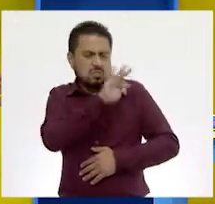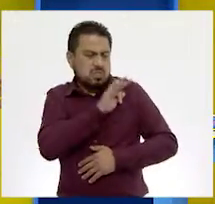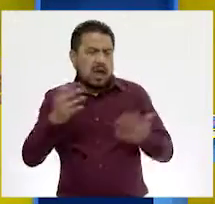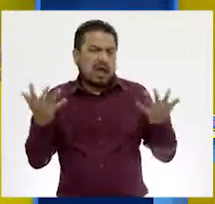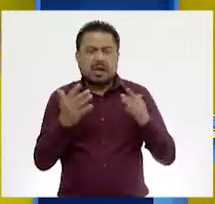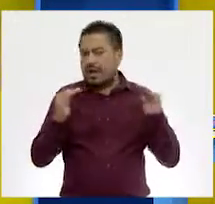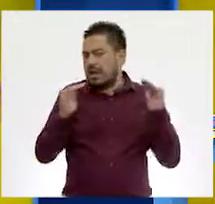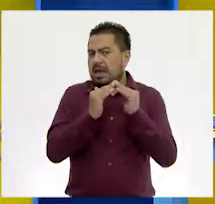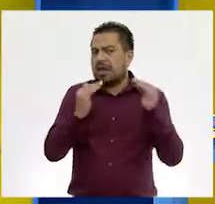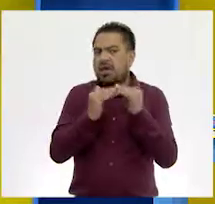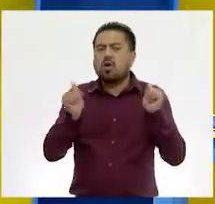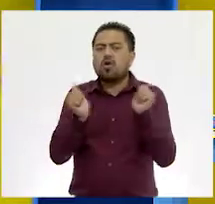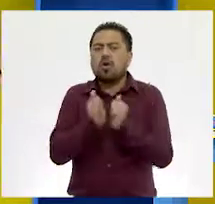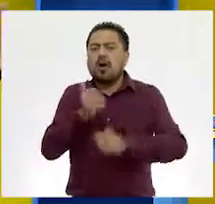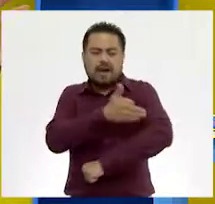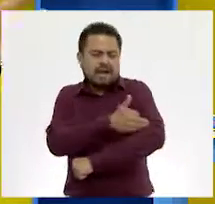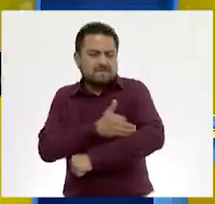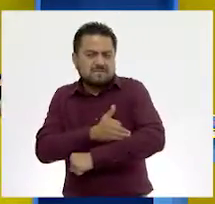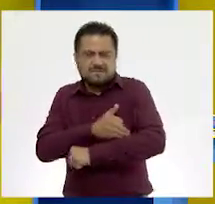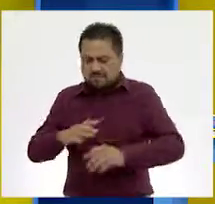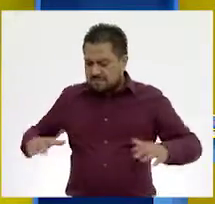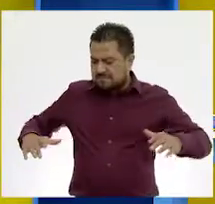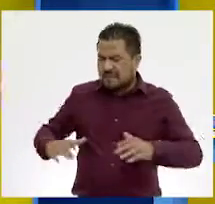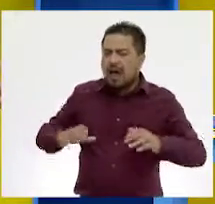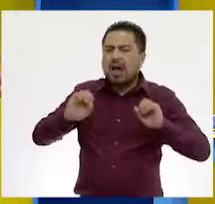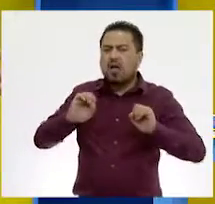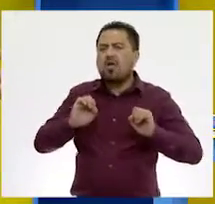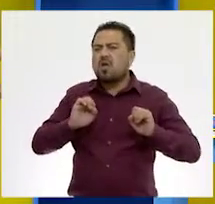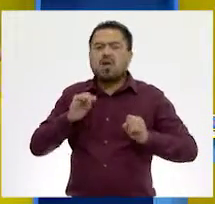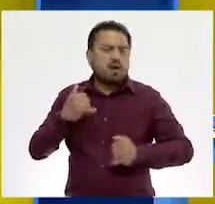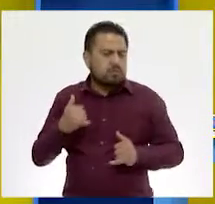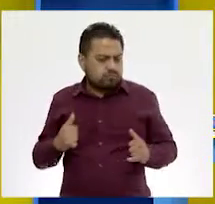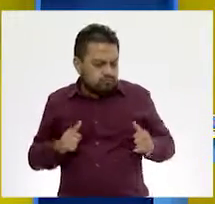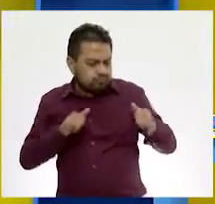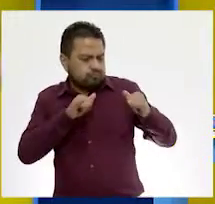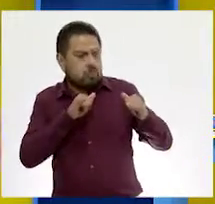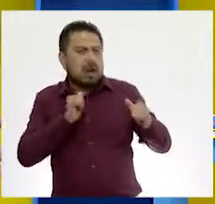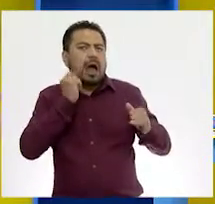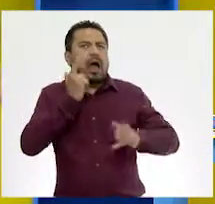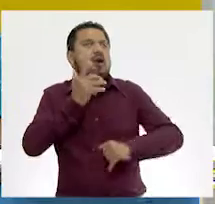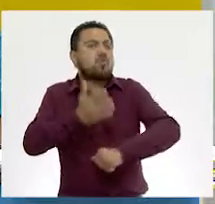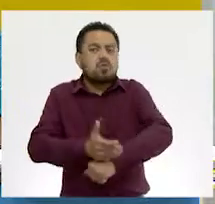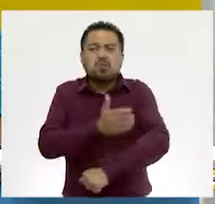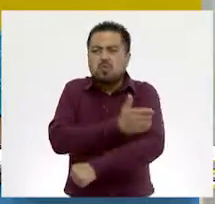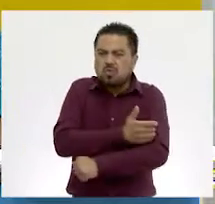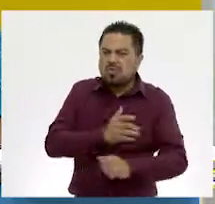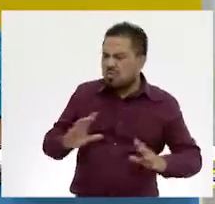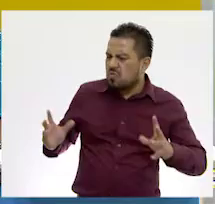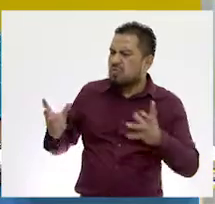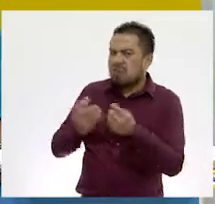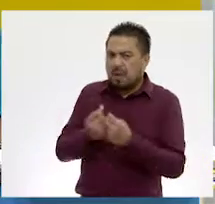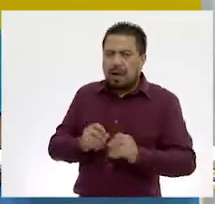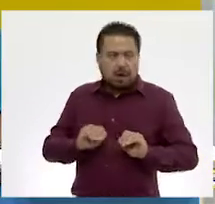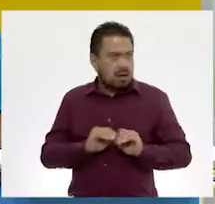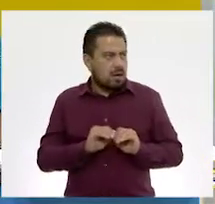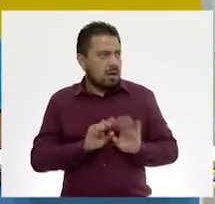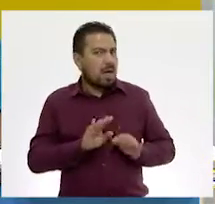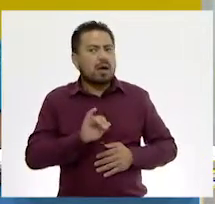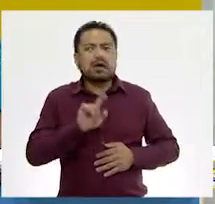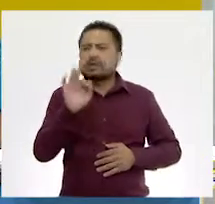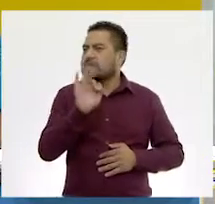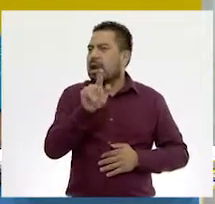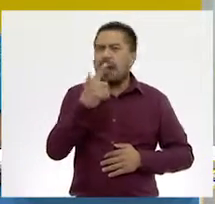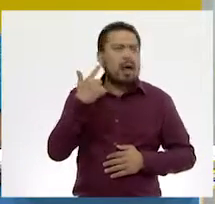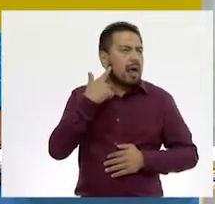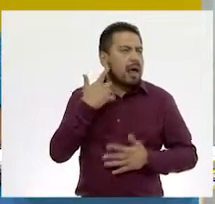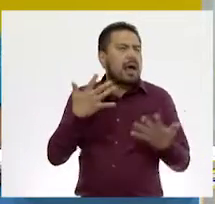ustedes en casa con su familia o hablándole por teléfono a algún compañero o compañera. ¿No? Claro, o tal vez las han